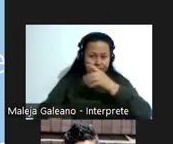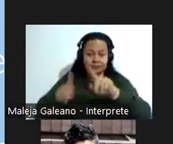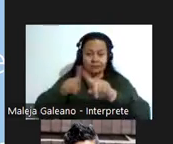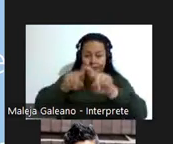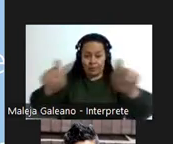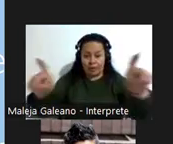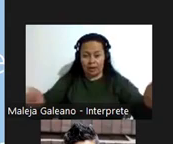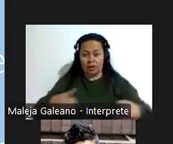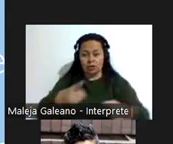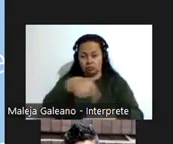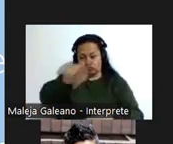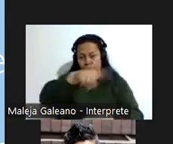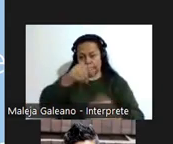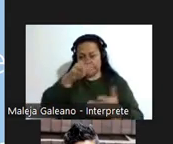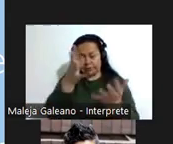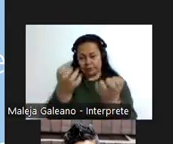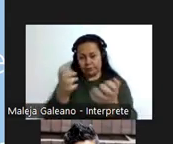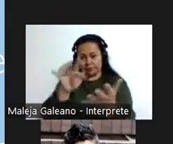quieran apelar.